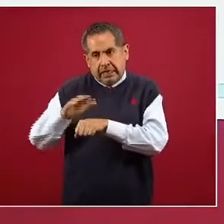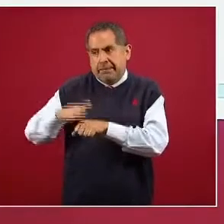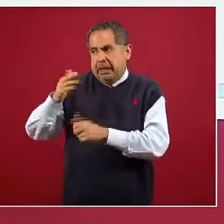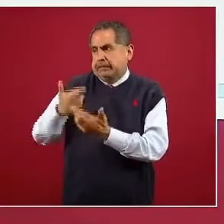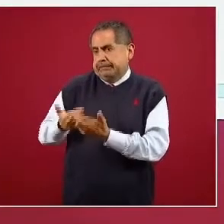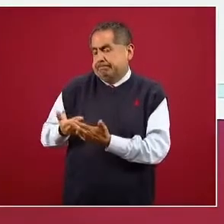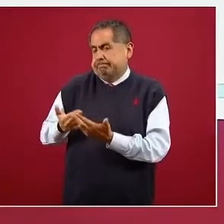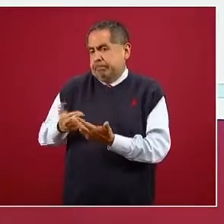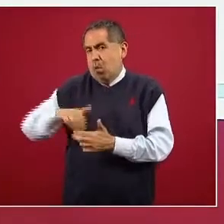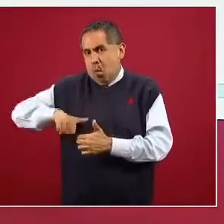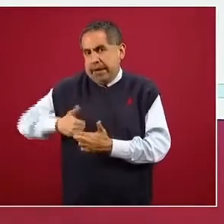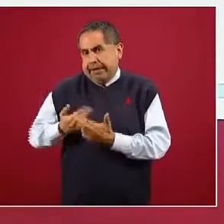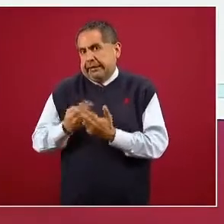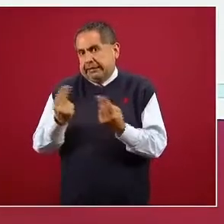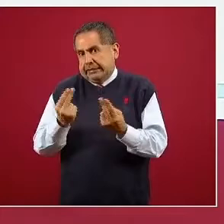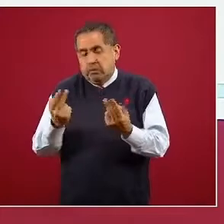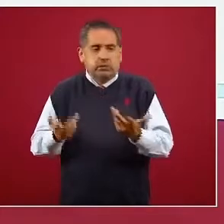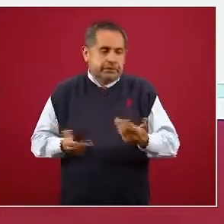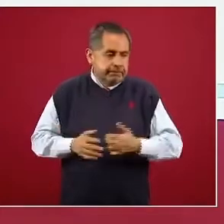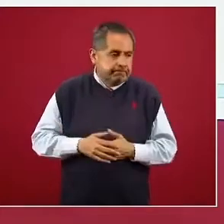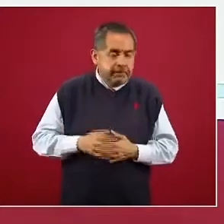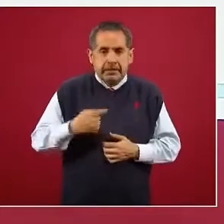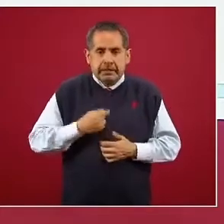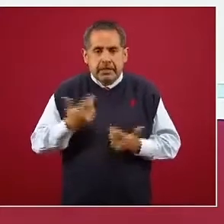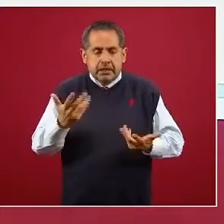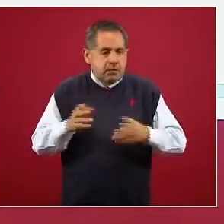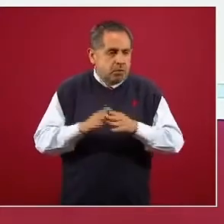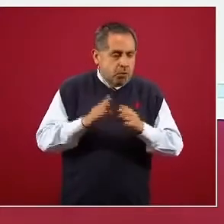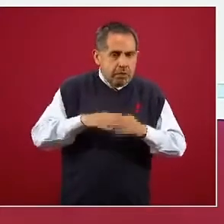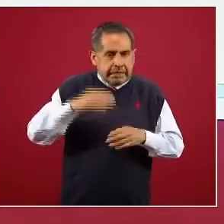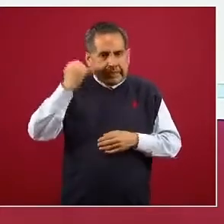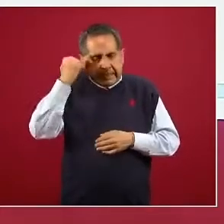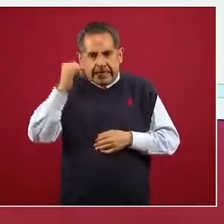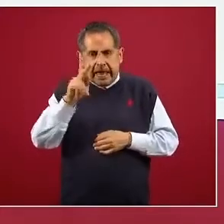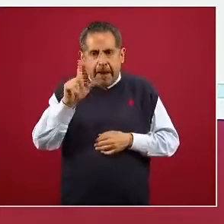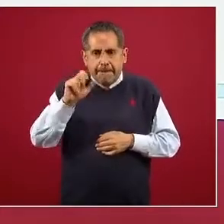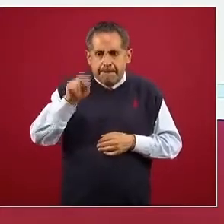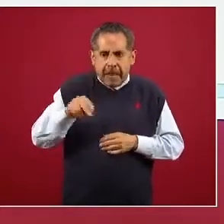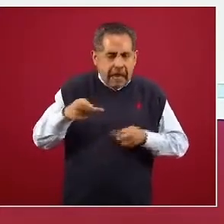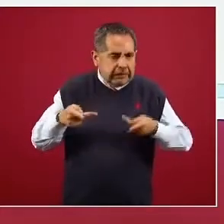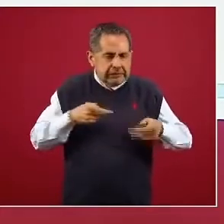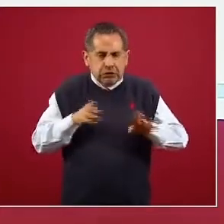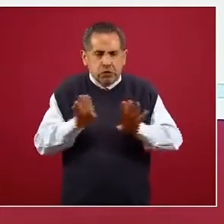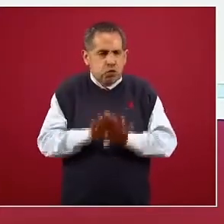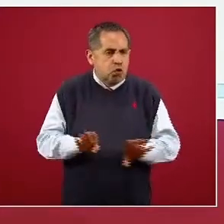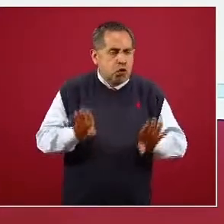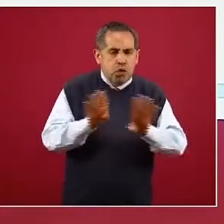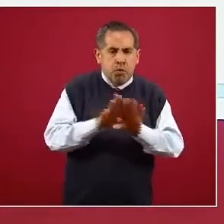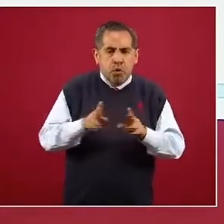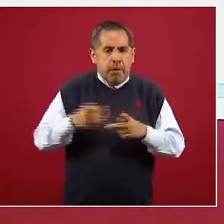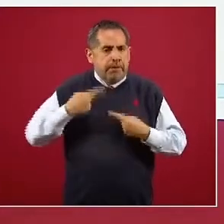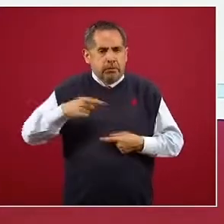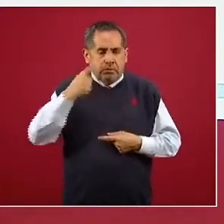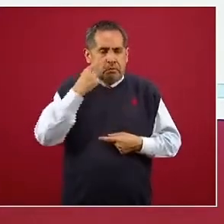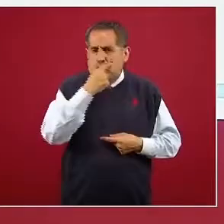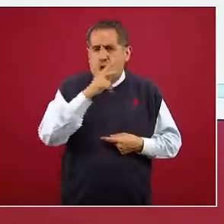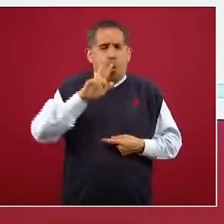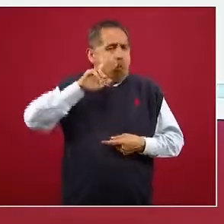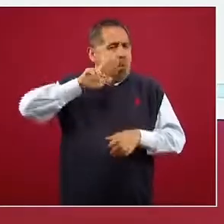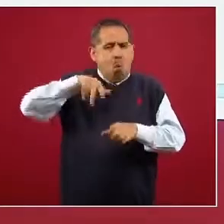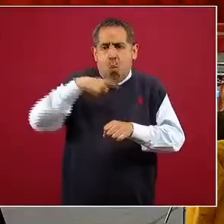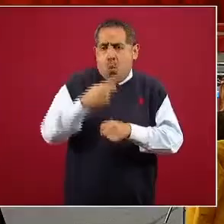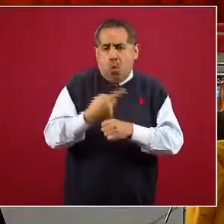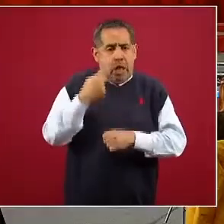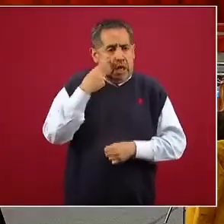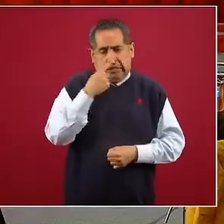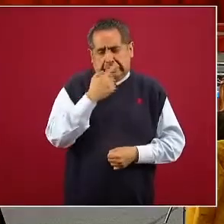que debemos de realizar todas las acciones y activar estrategias para que la donación voluntaria y altruista se